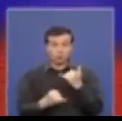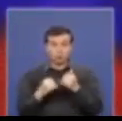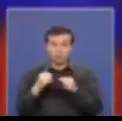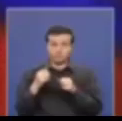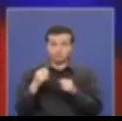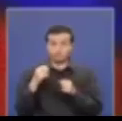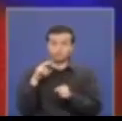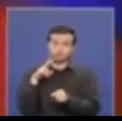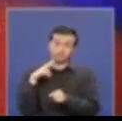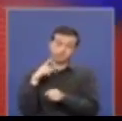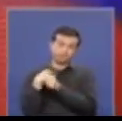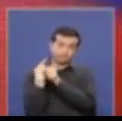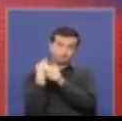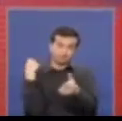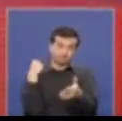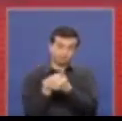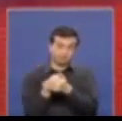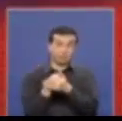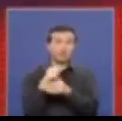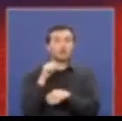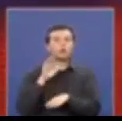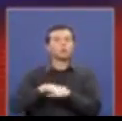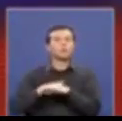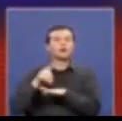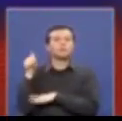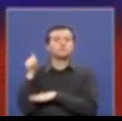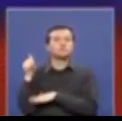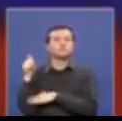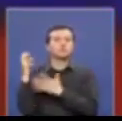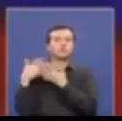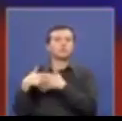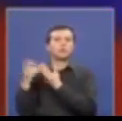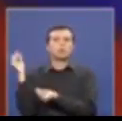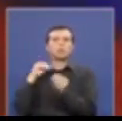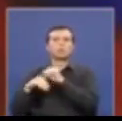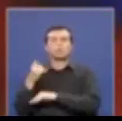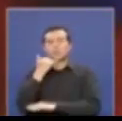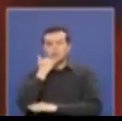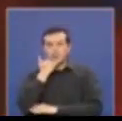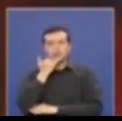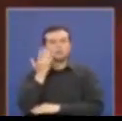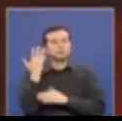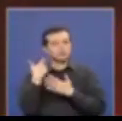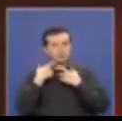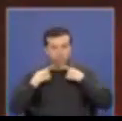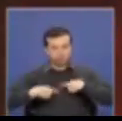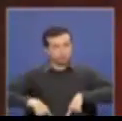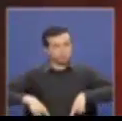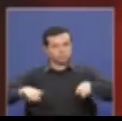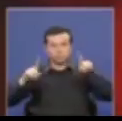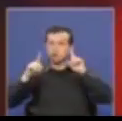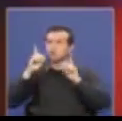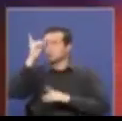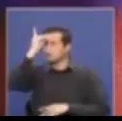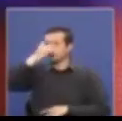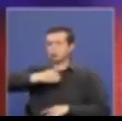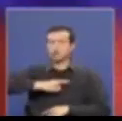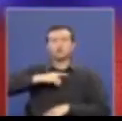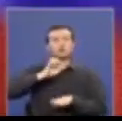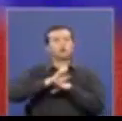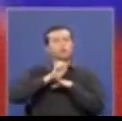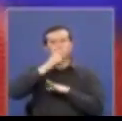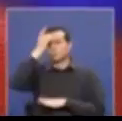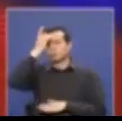mecánicas. Así que luego de responsablemente tener los insumos técnicos, hemos declarado la terminación unilateral del